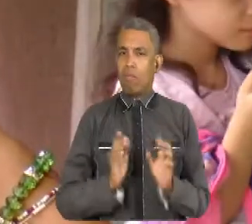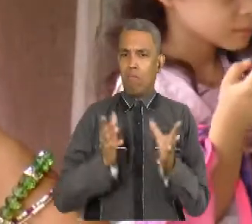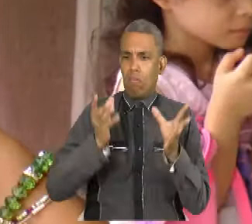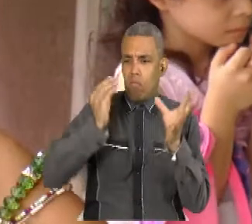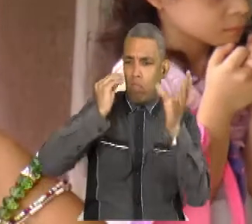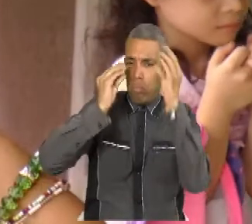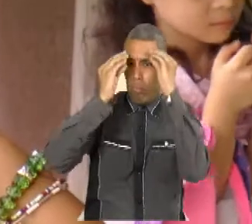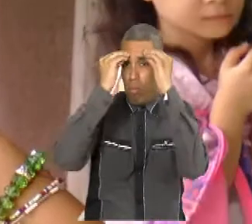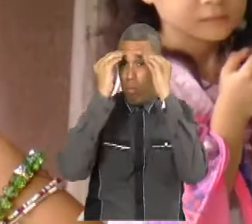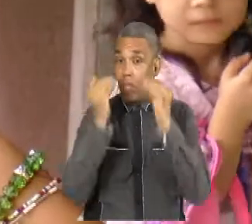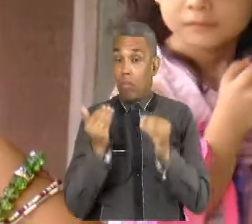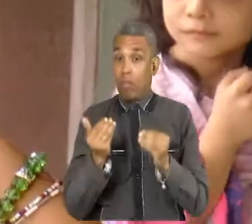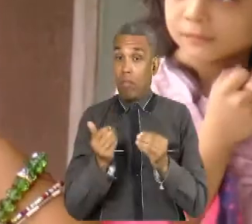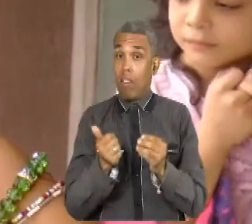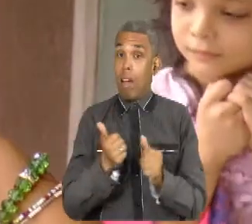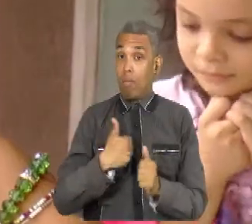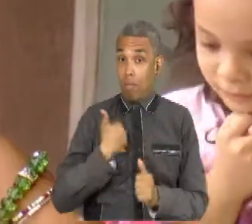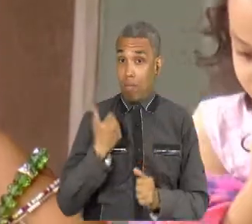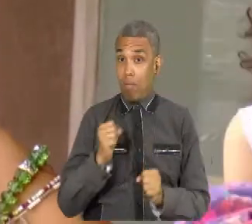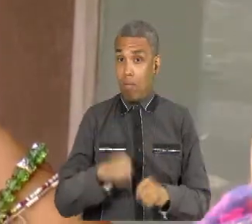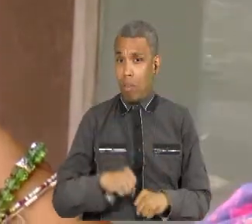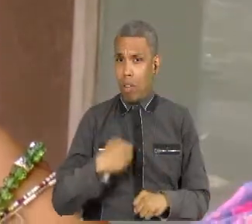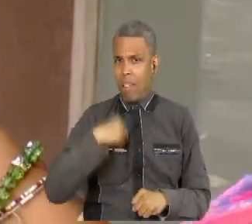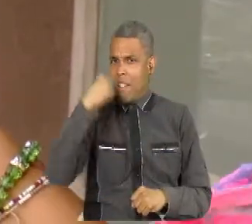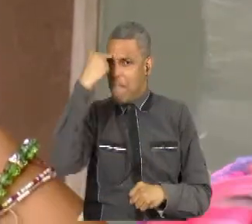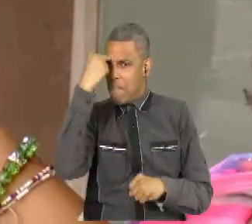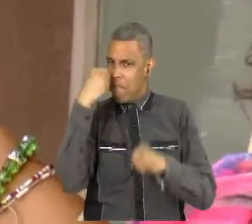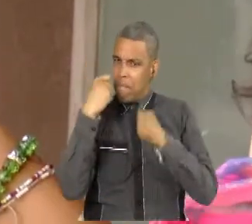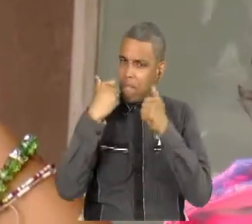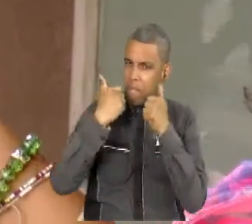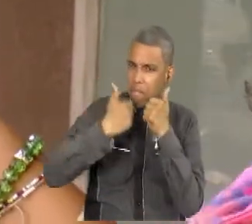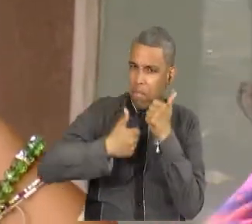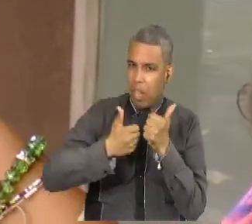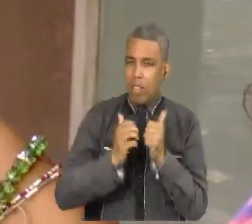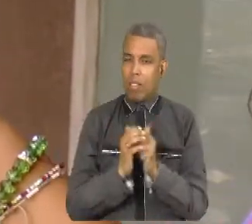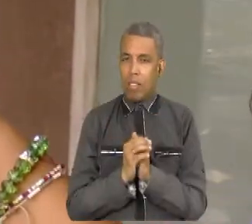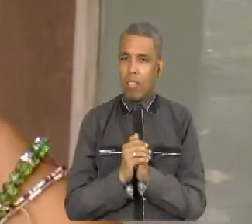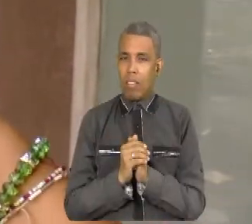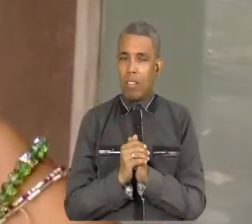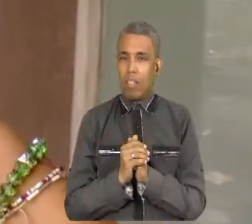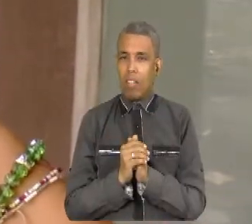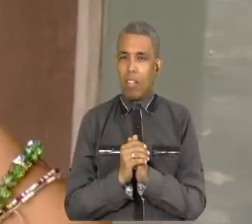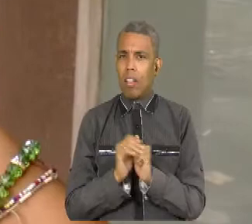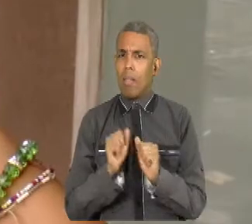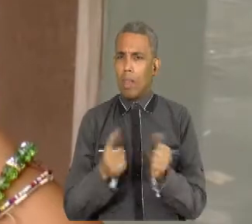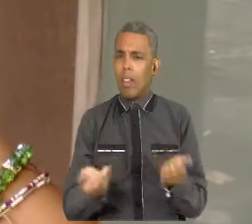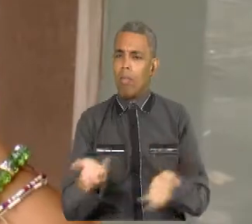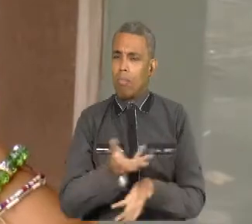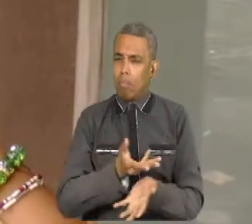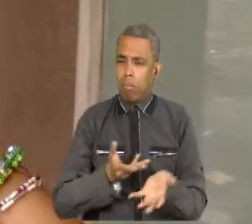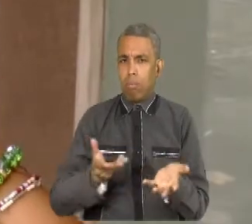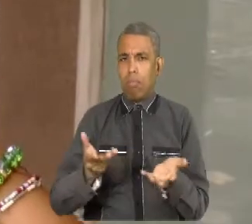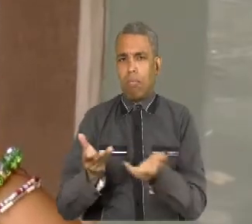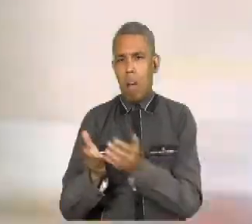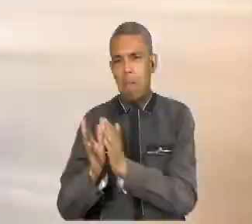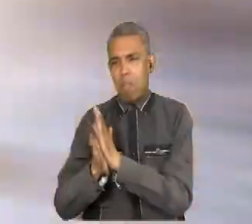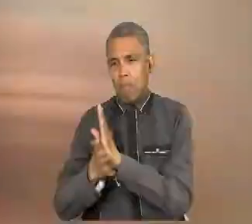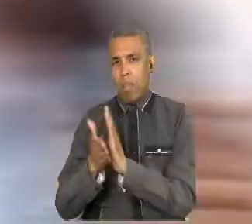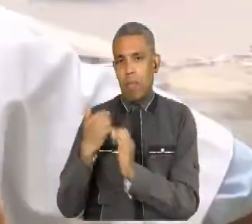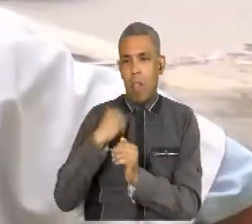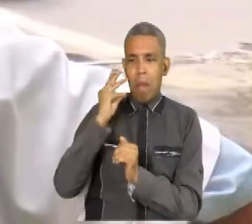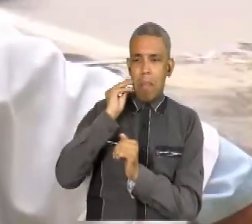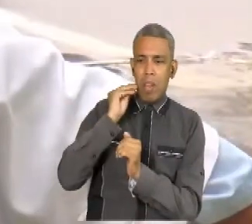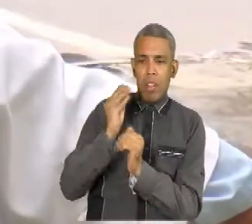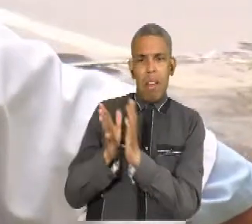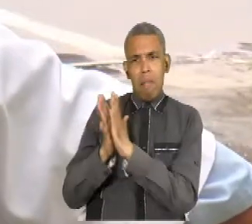aprovechar de la mejor forma positiva posible y en donde debemos no solo aprender, sino también compartir con las demás personas lo mejor de nosotros. Es